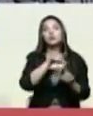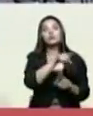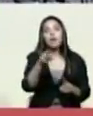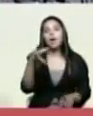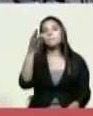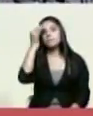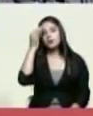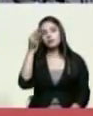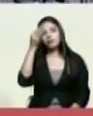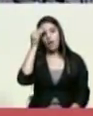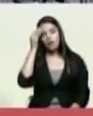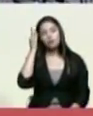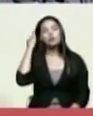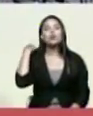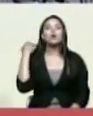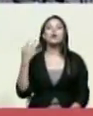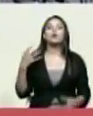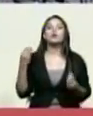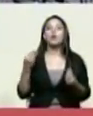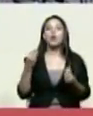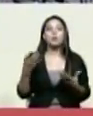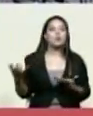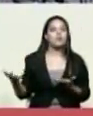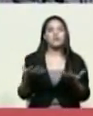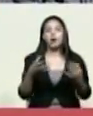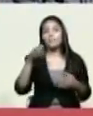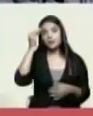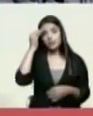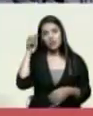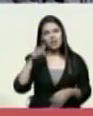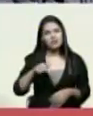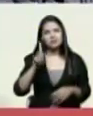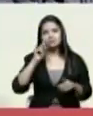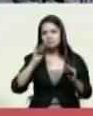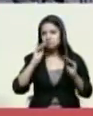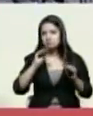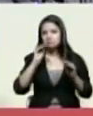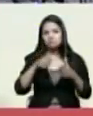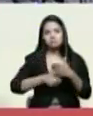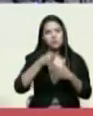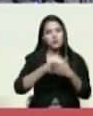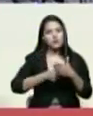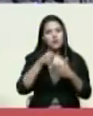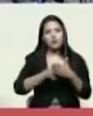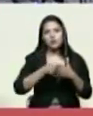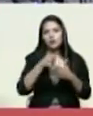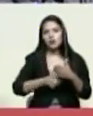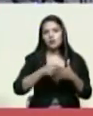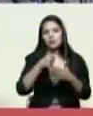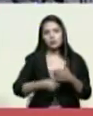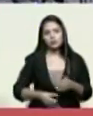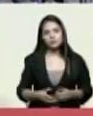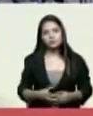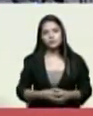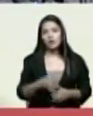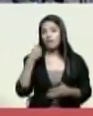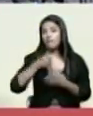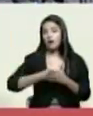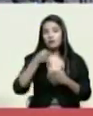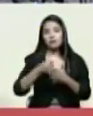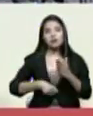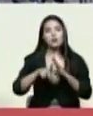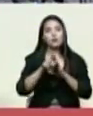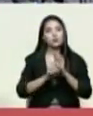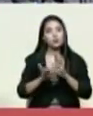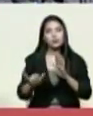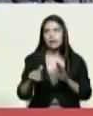aprendiendo en el fuego. Más que aprendiendo, se están forjando en la batalla. Una batalla constituyente.